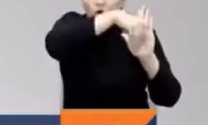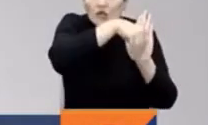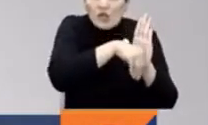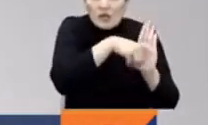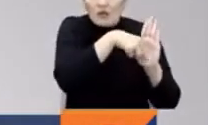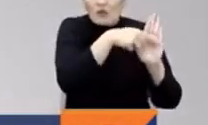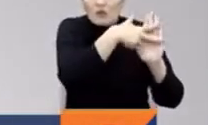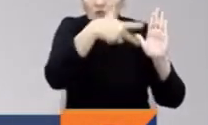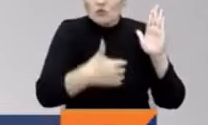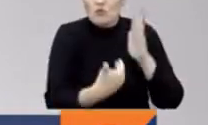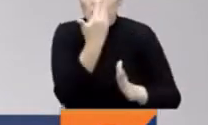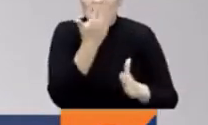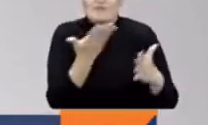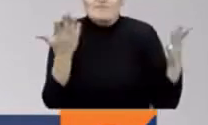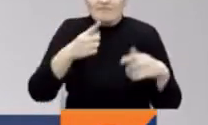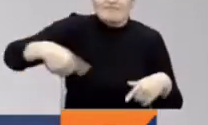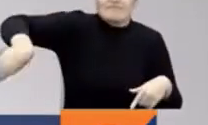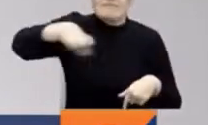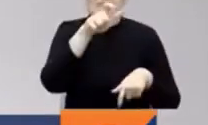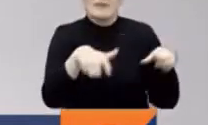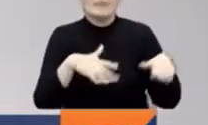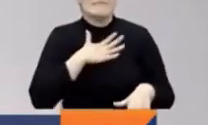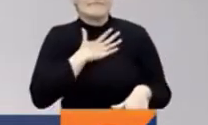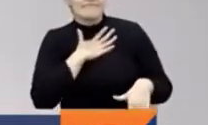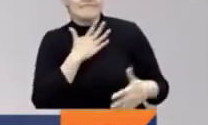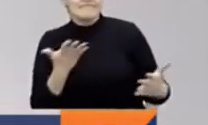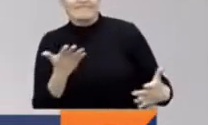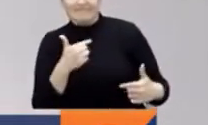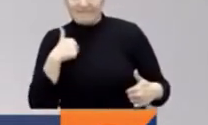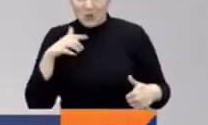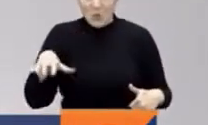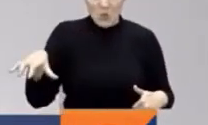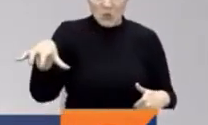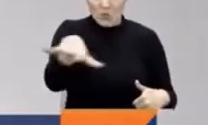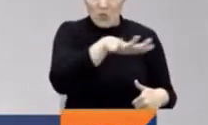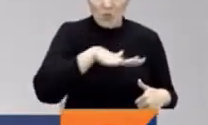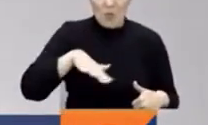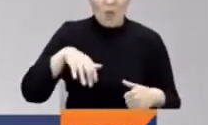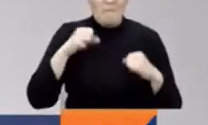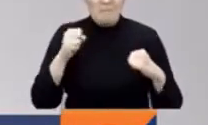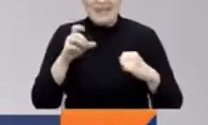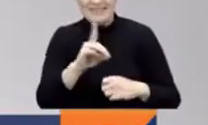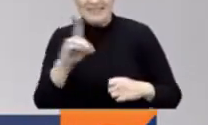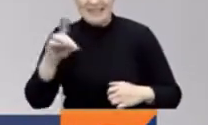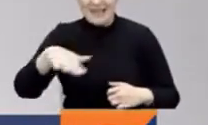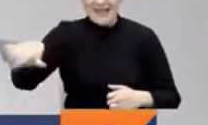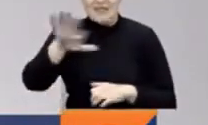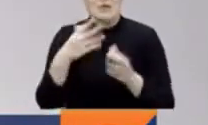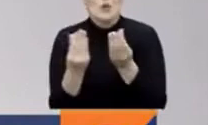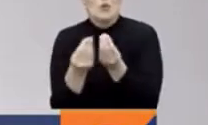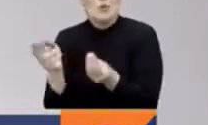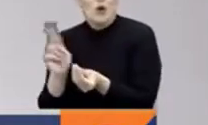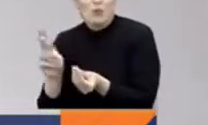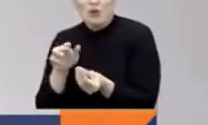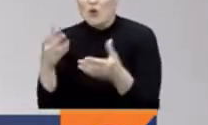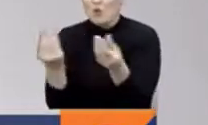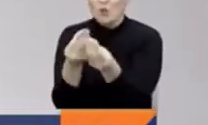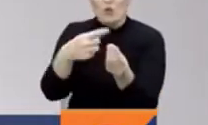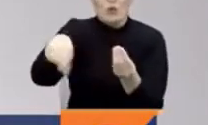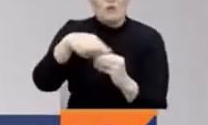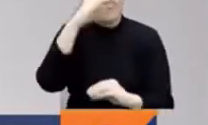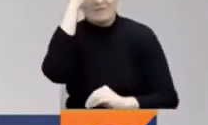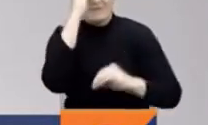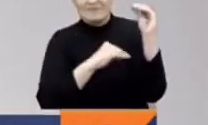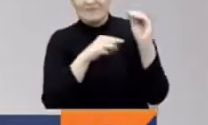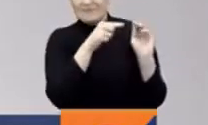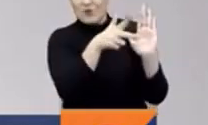que, como te decía antes, la apuesta de ciertos sectores, sobre todo de más a la derecha, como el Partido Republicano, sea que esto no resulte, o